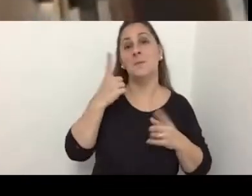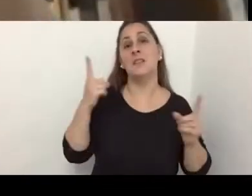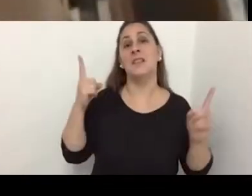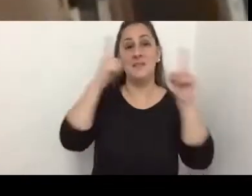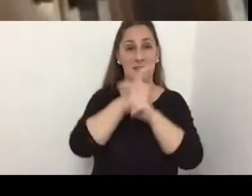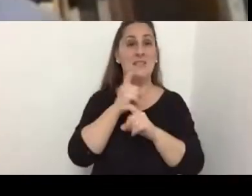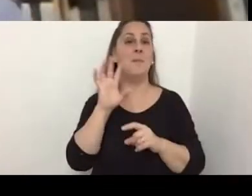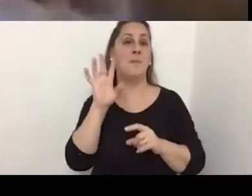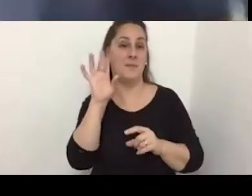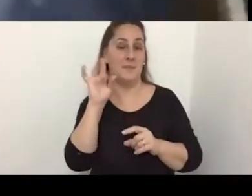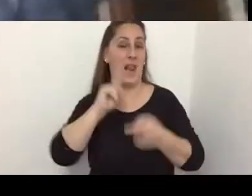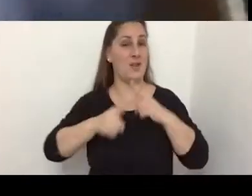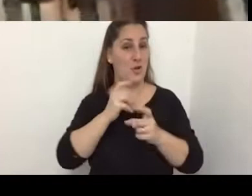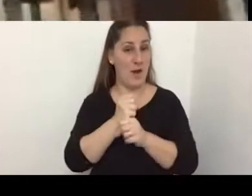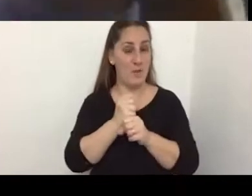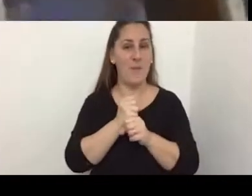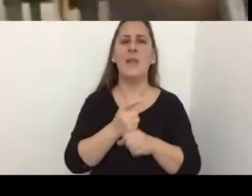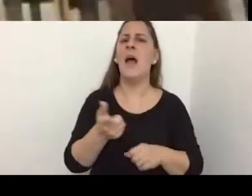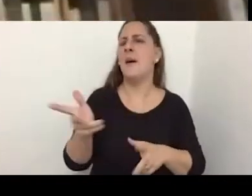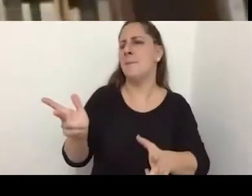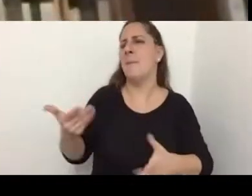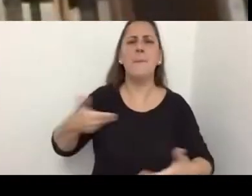por eso a mí cuando me dicen, ejemplo,